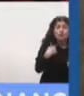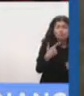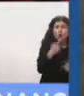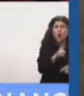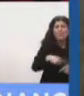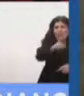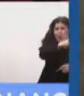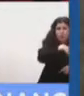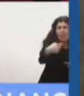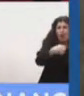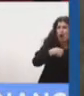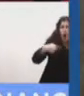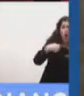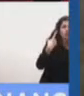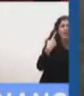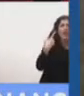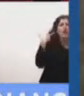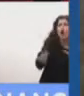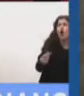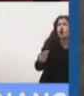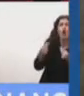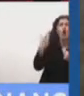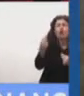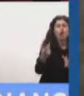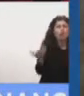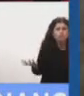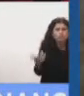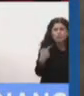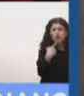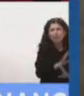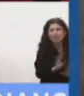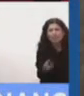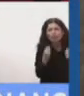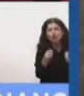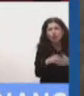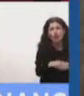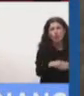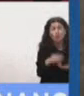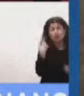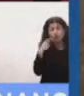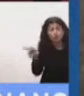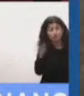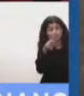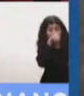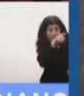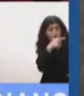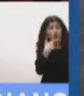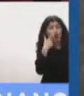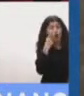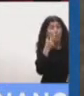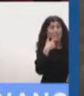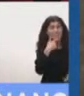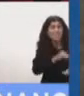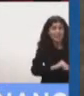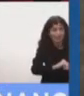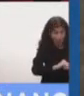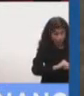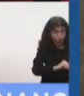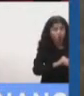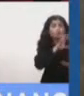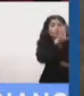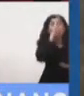palcos de algunos de los dirigentes sindicales. Está Pablo Moyano, está Plaini, está Palazzo, bueno, algunos de ellos allí